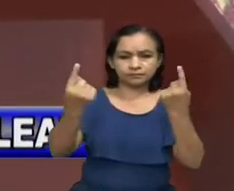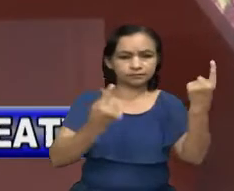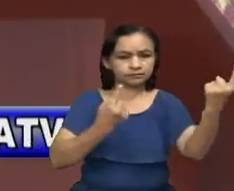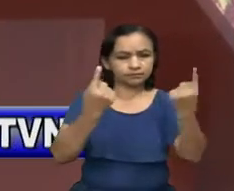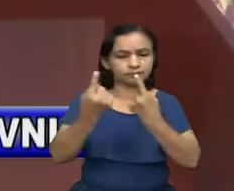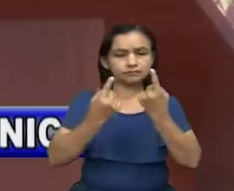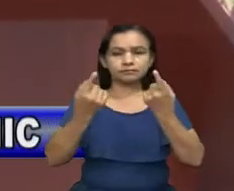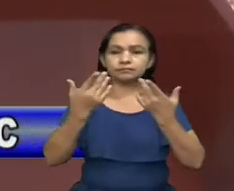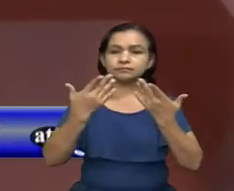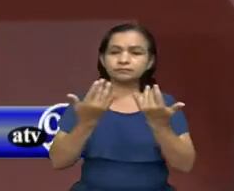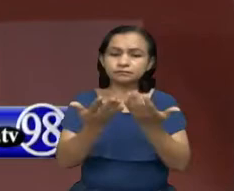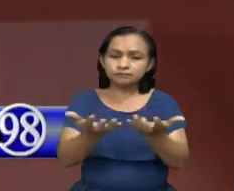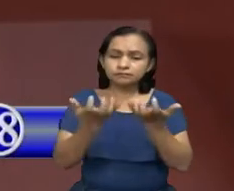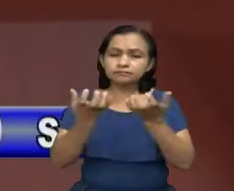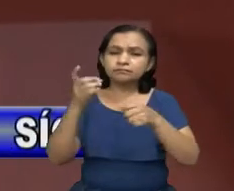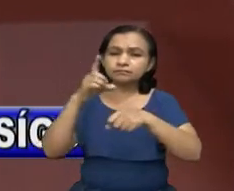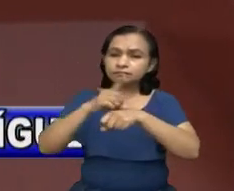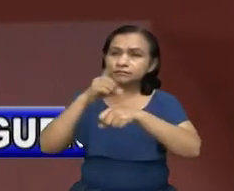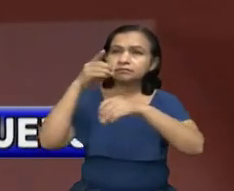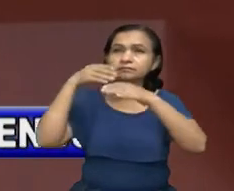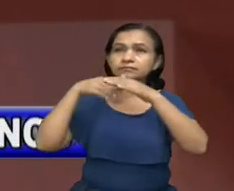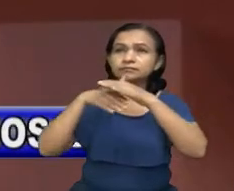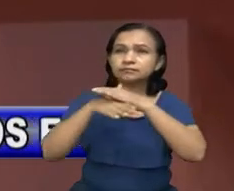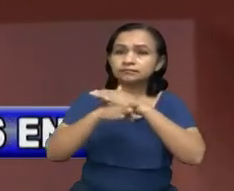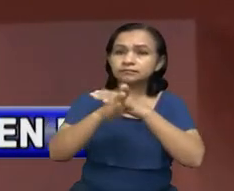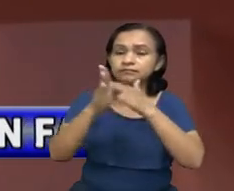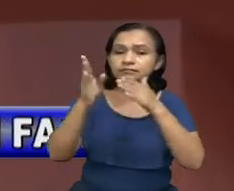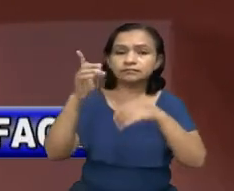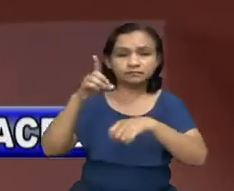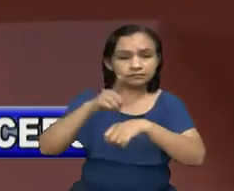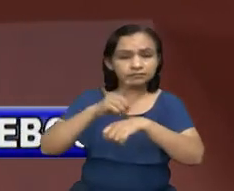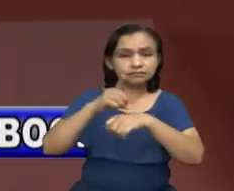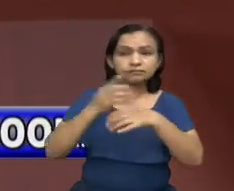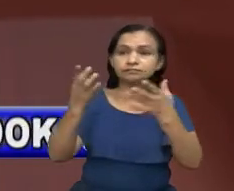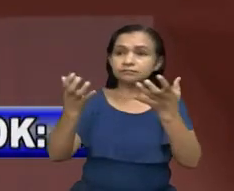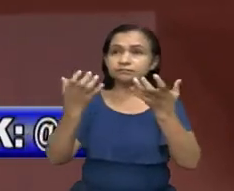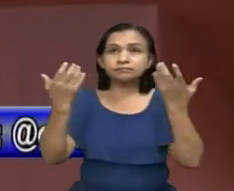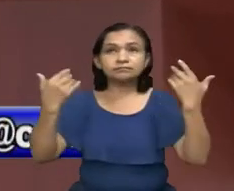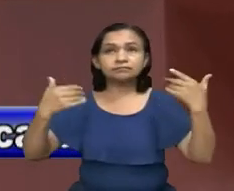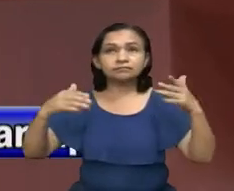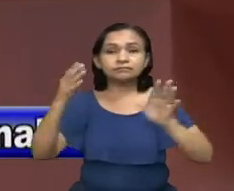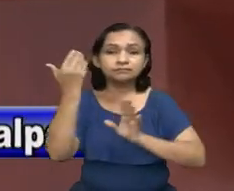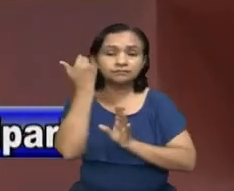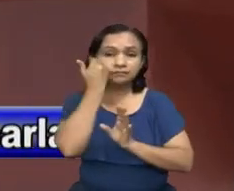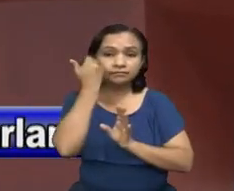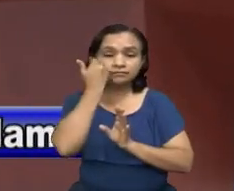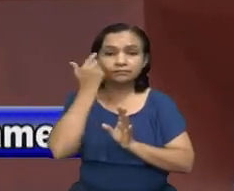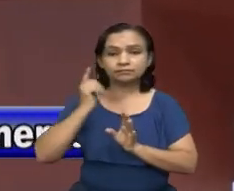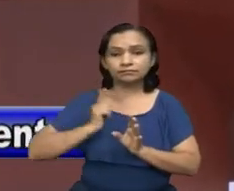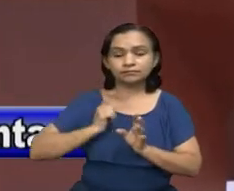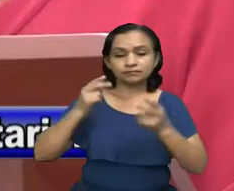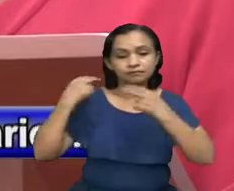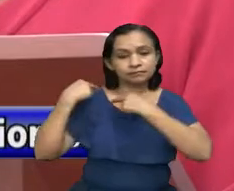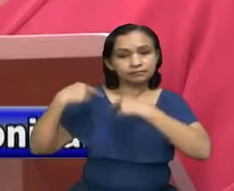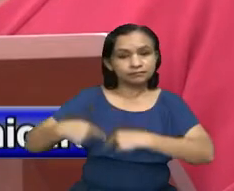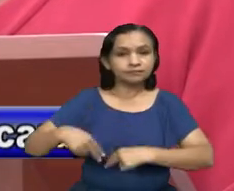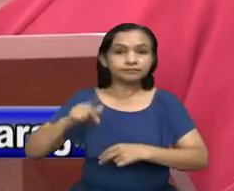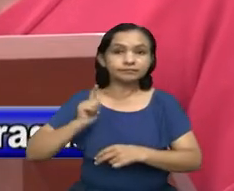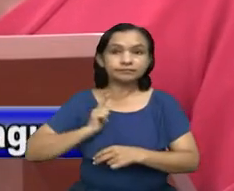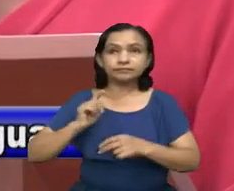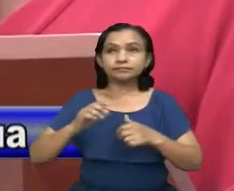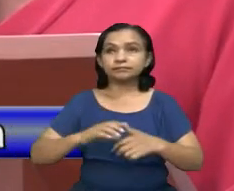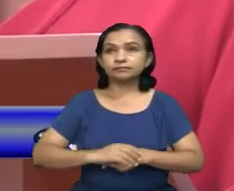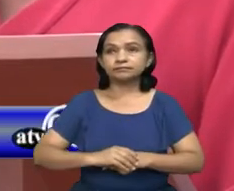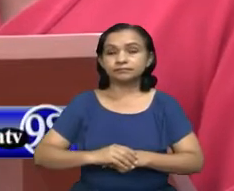a solicitar, ¿verdad?, a los doctores, cualquier necesidad de salud que tengamos como seres humanos. Tiene